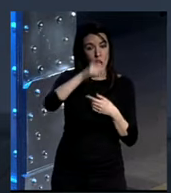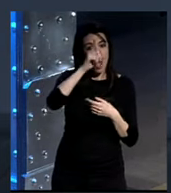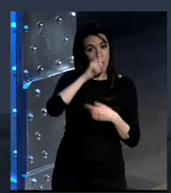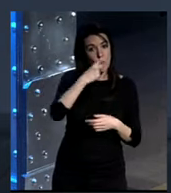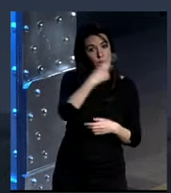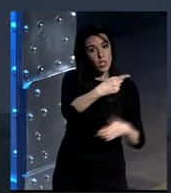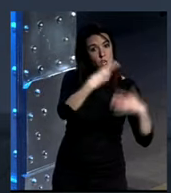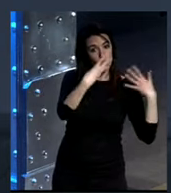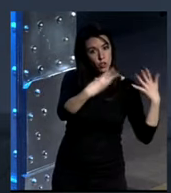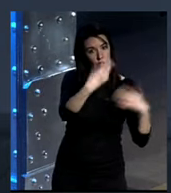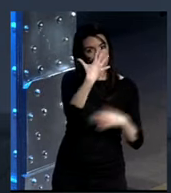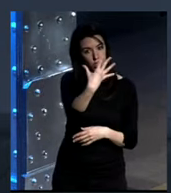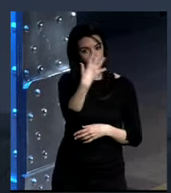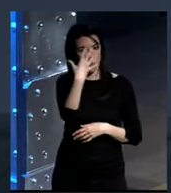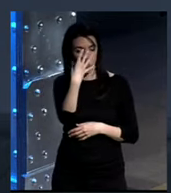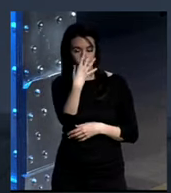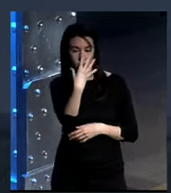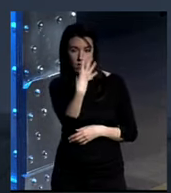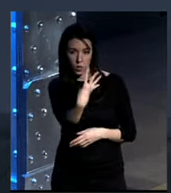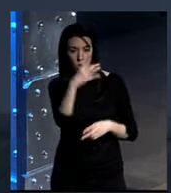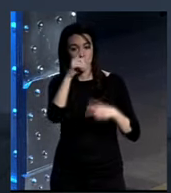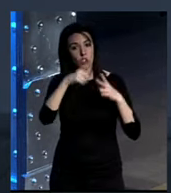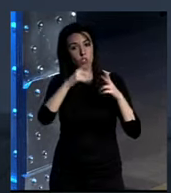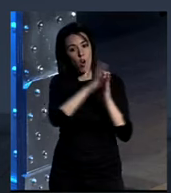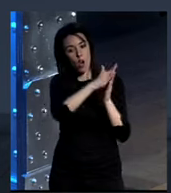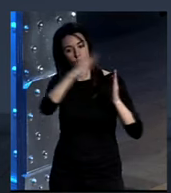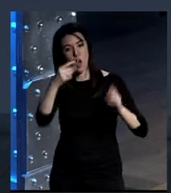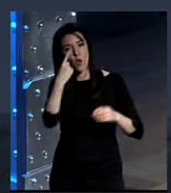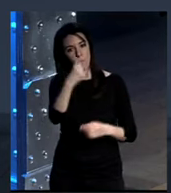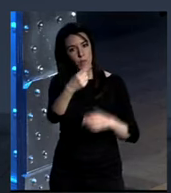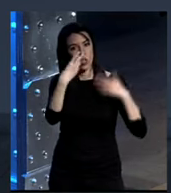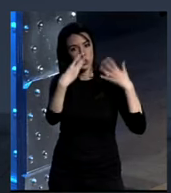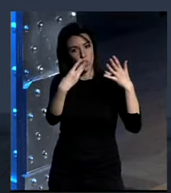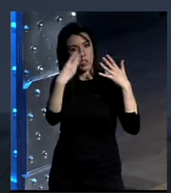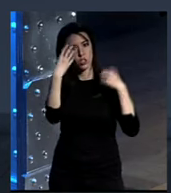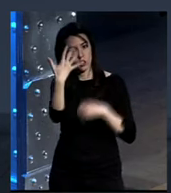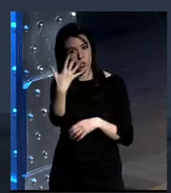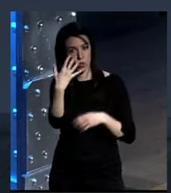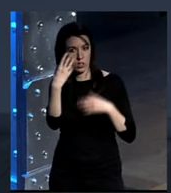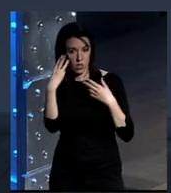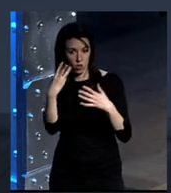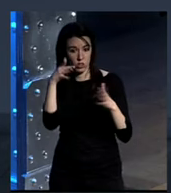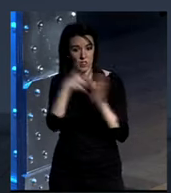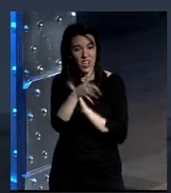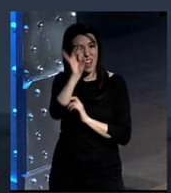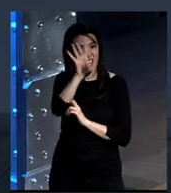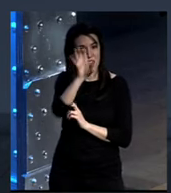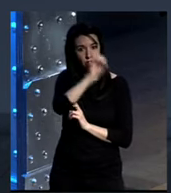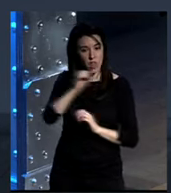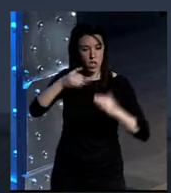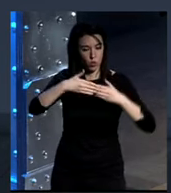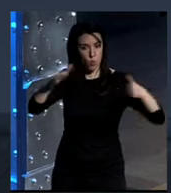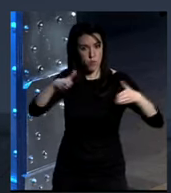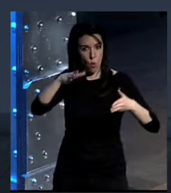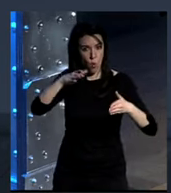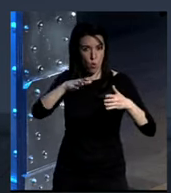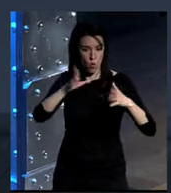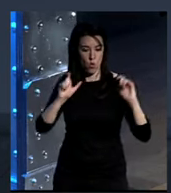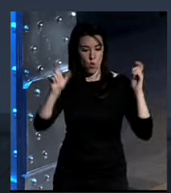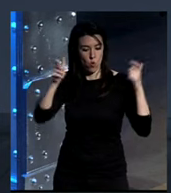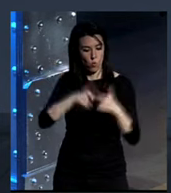1854-1868. Es pues la historia de los primeros 15 años del cuerpo de la telegrafía